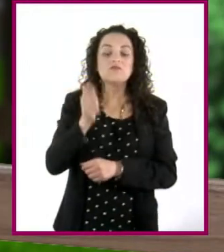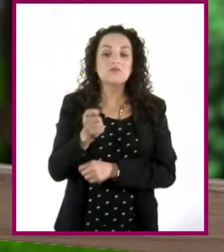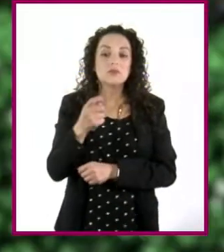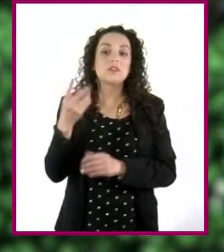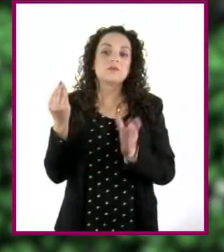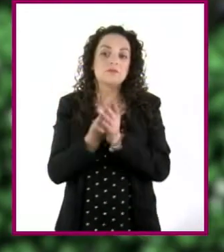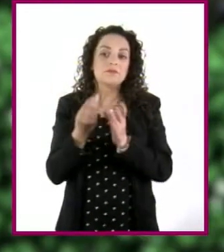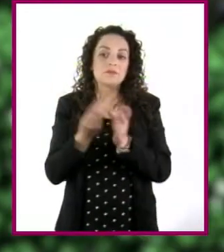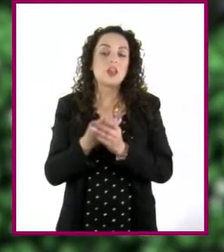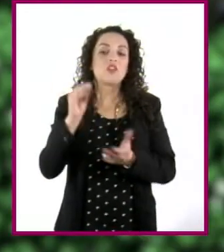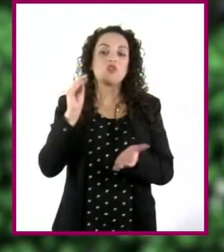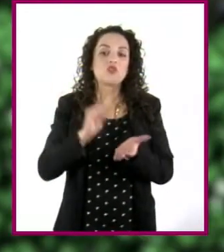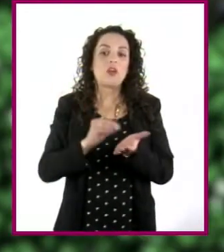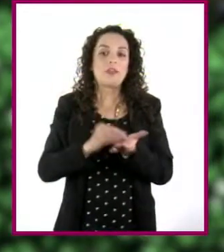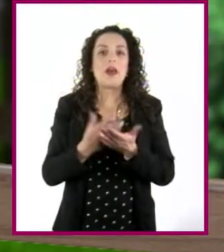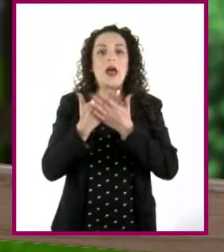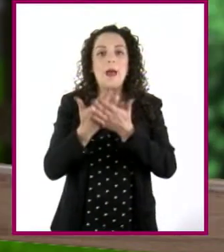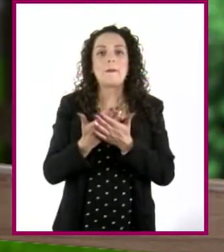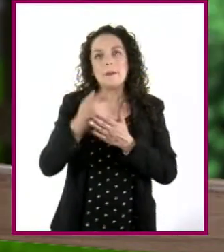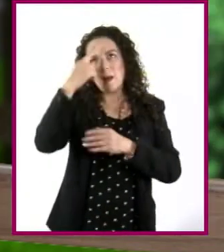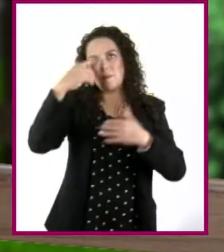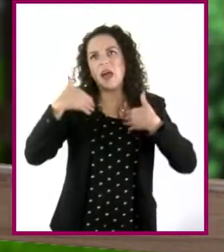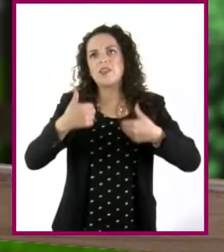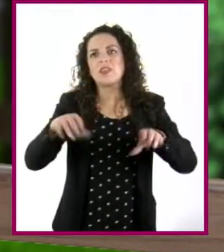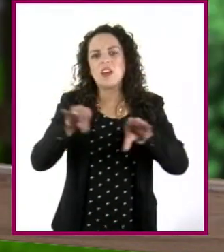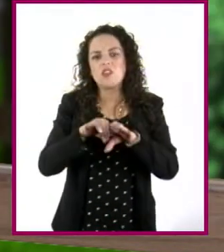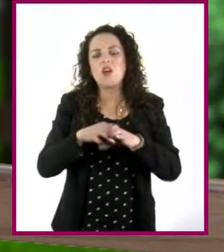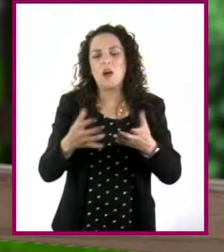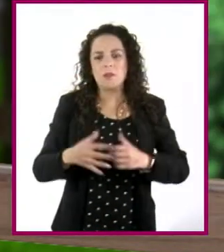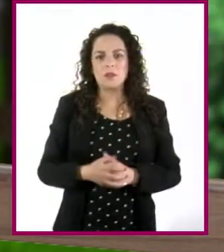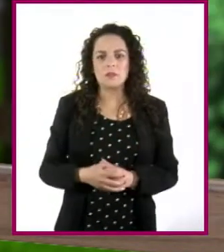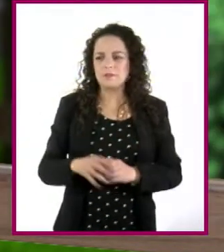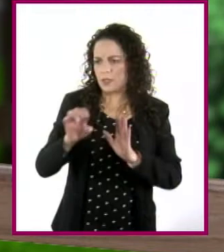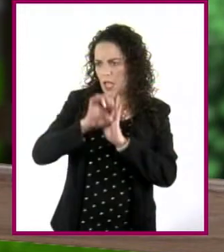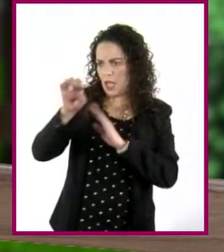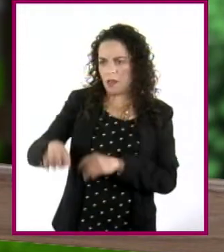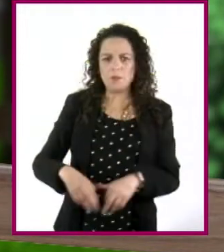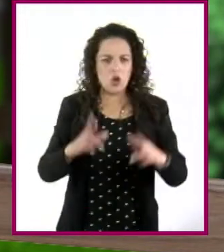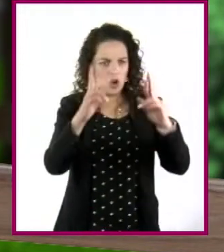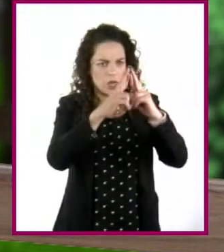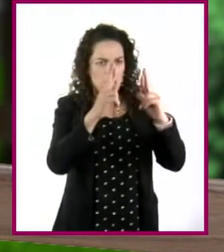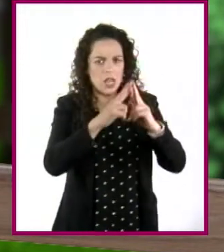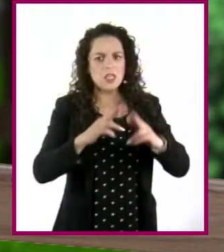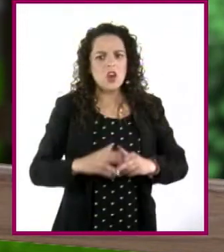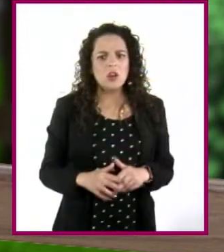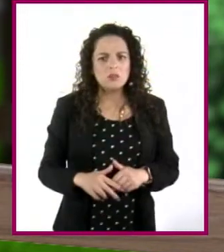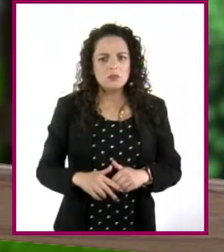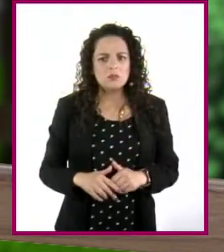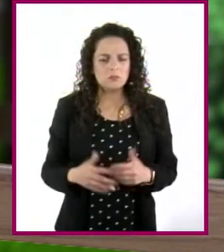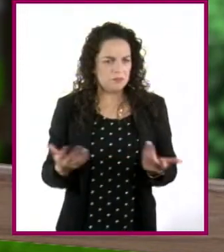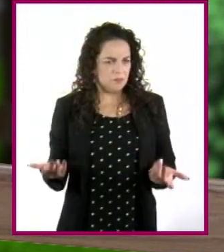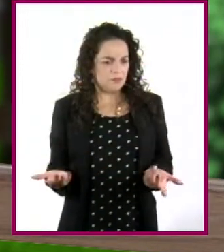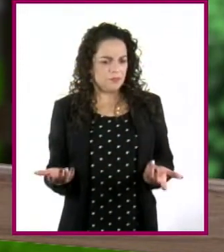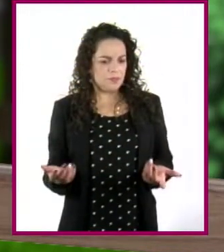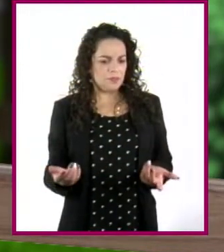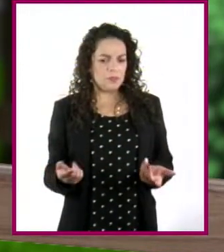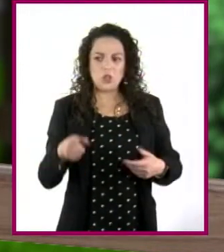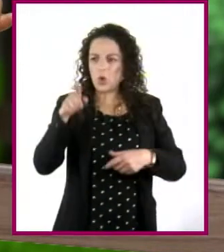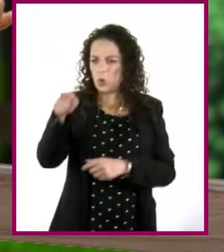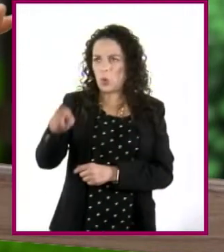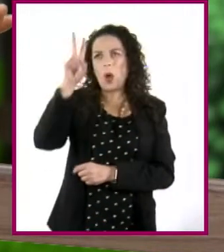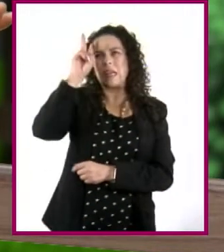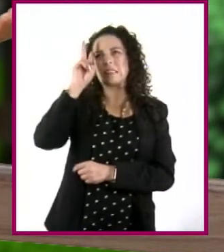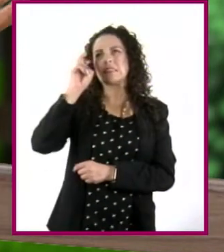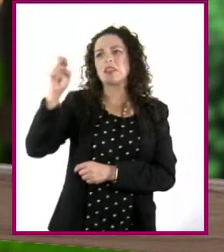interpretación. ¿Cómo cuáles? Un ejemplo es lo de la religión. ¿Cómo eso de que en tu sueño tu abuela te